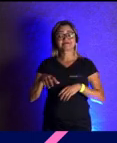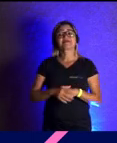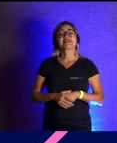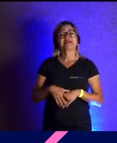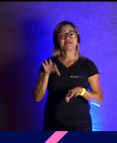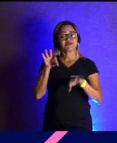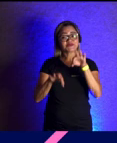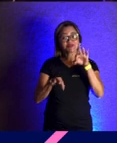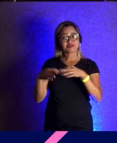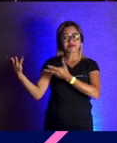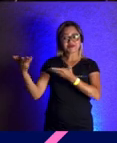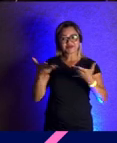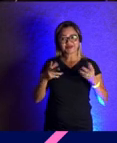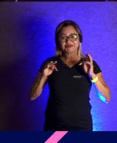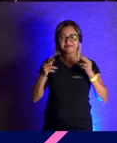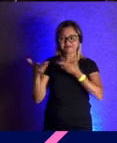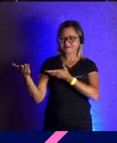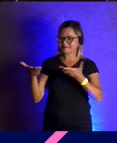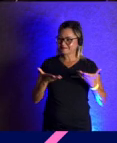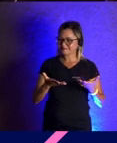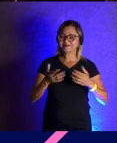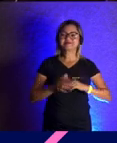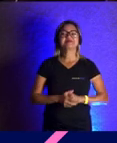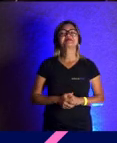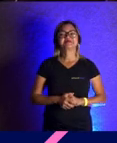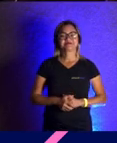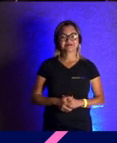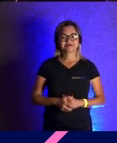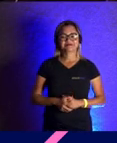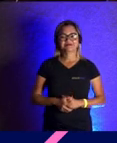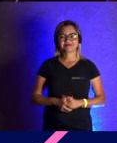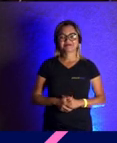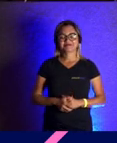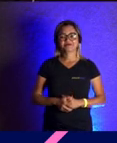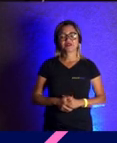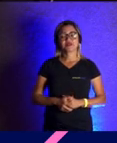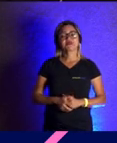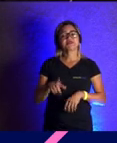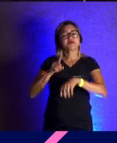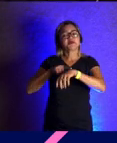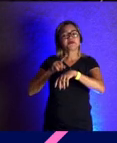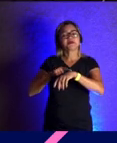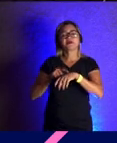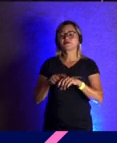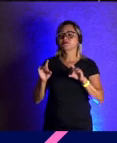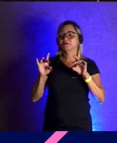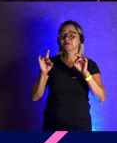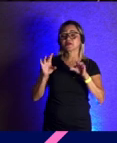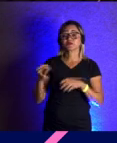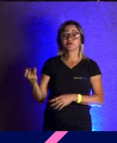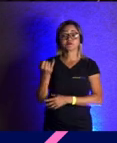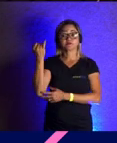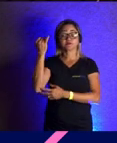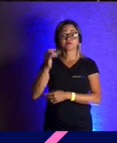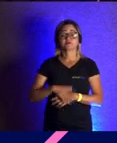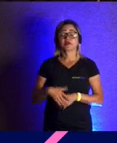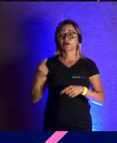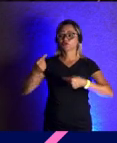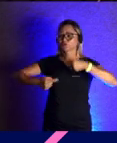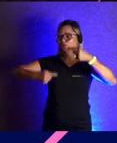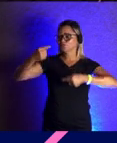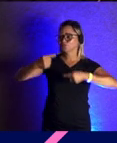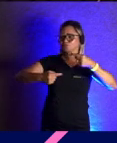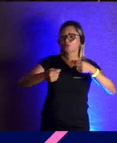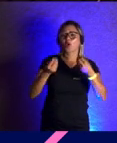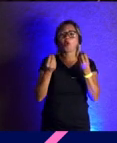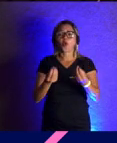y también de que espacios como este son necesarios para discutir con estos espacios otros, como